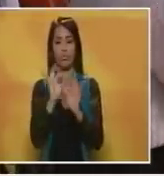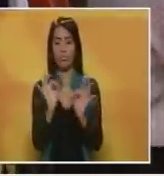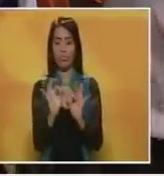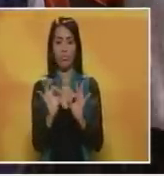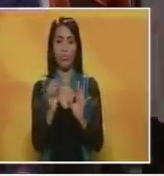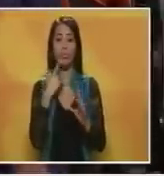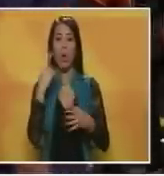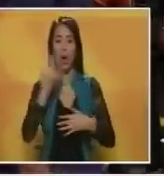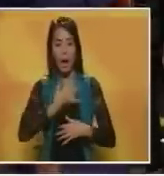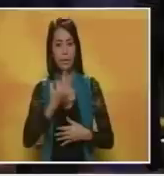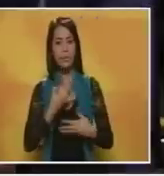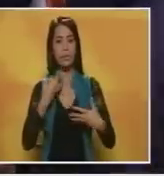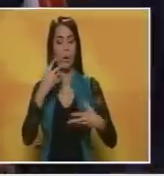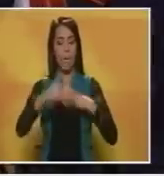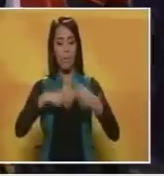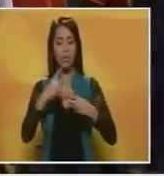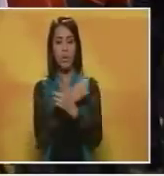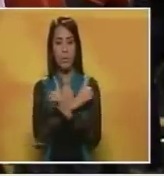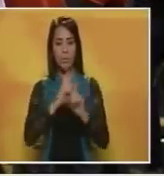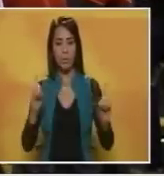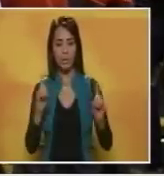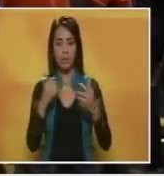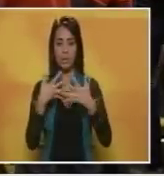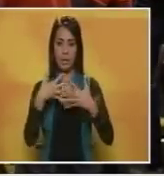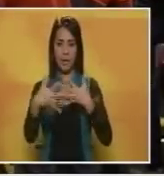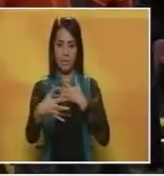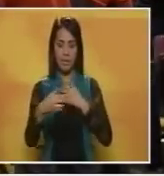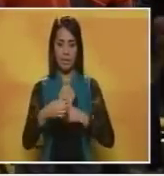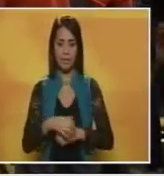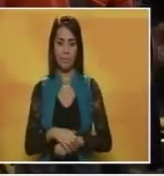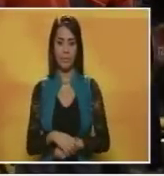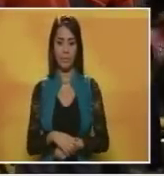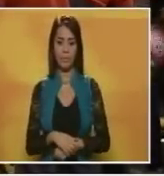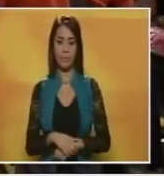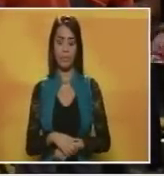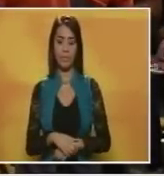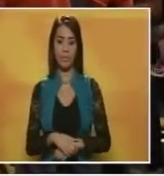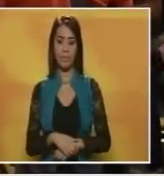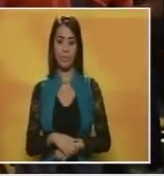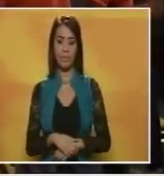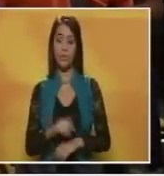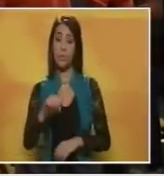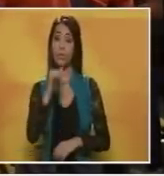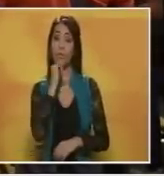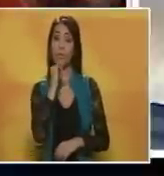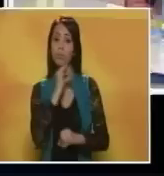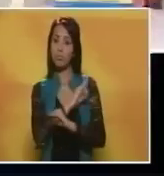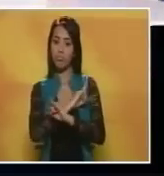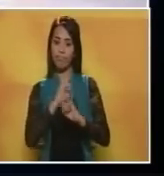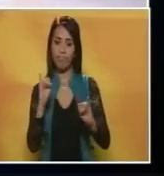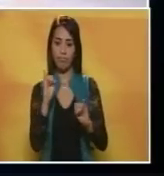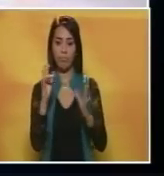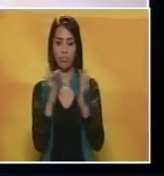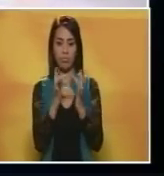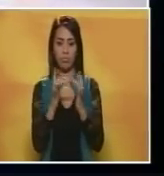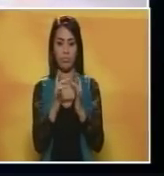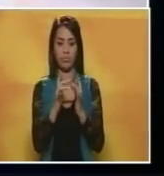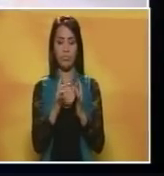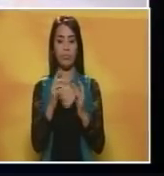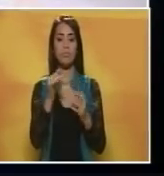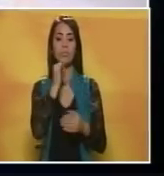garantice un proceso democrático y transparente nosotros con esta información finalizamos este contacto